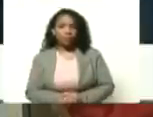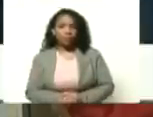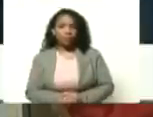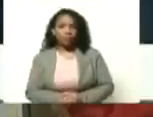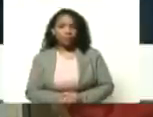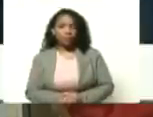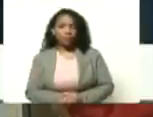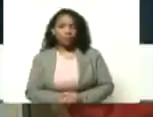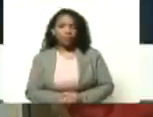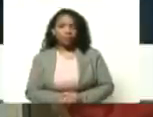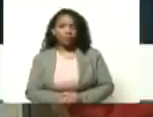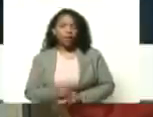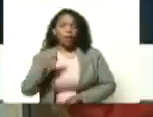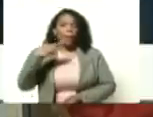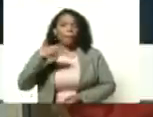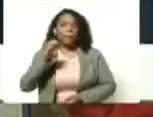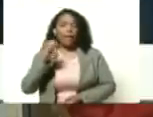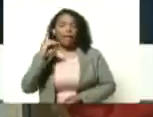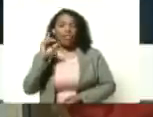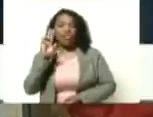pedro basketball